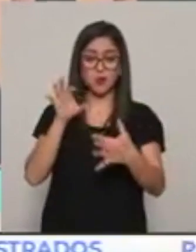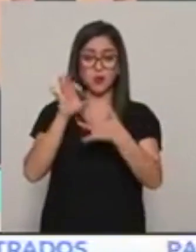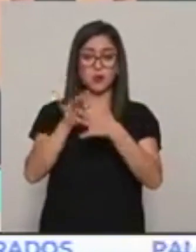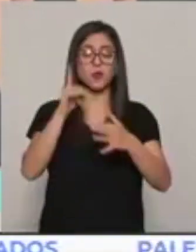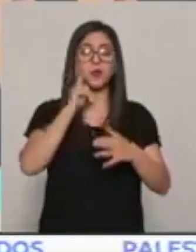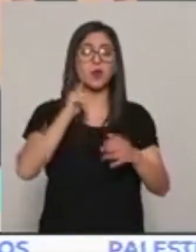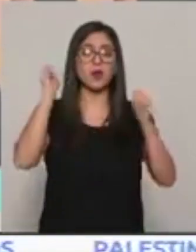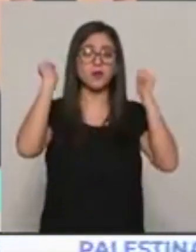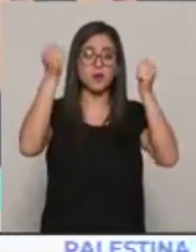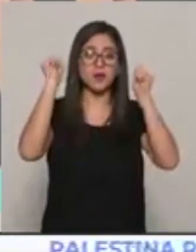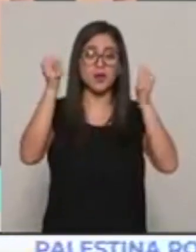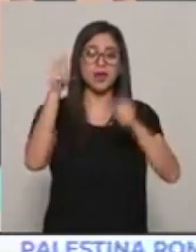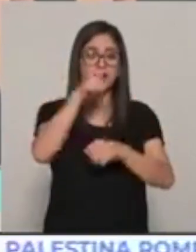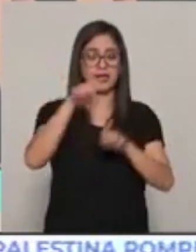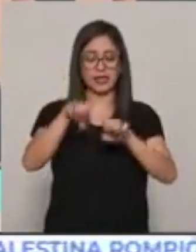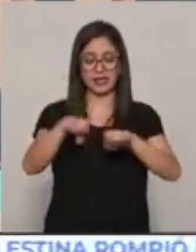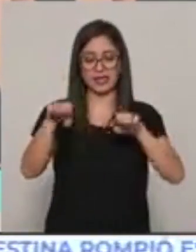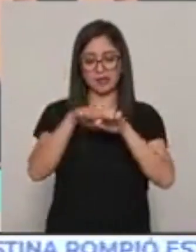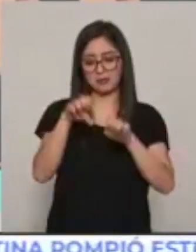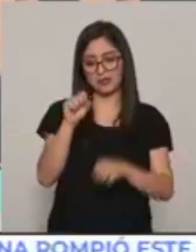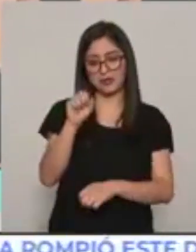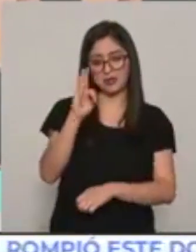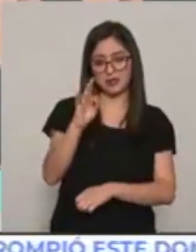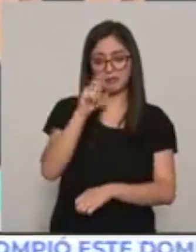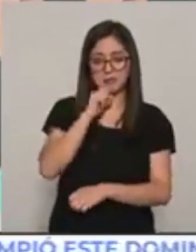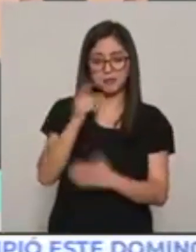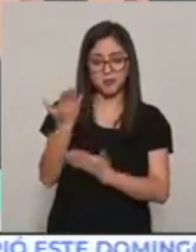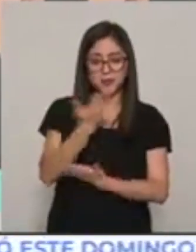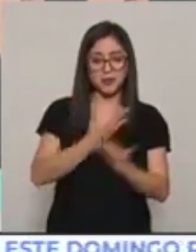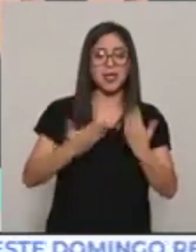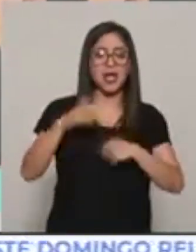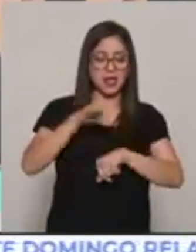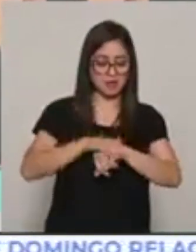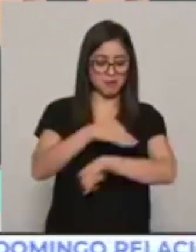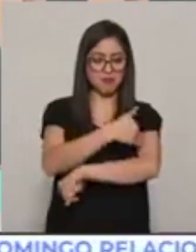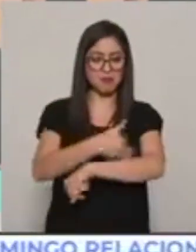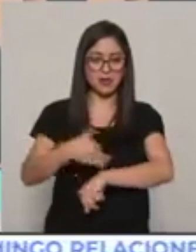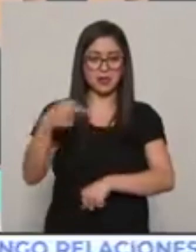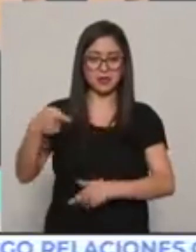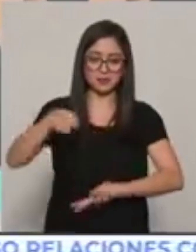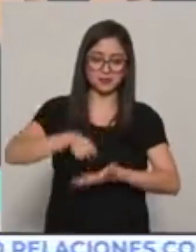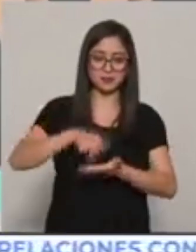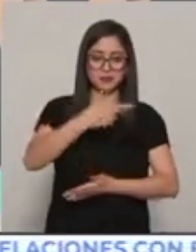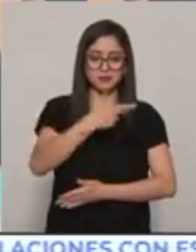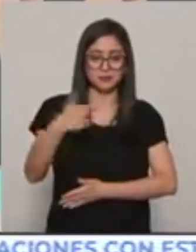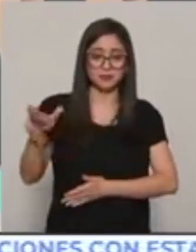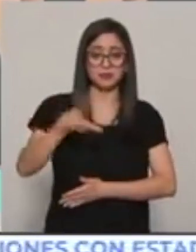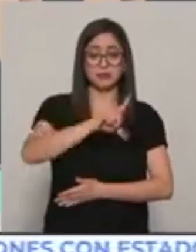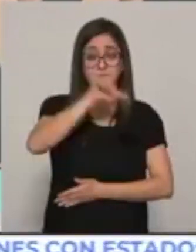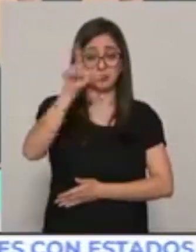de los Pieles Rojas y sí, convivencia con amigos y familiares en restaurantes. Al final,